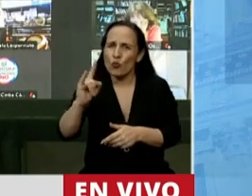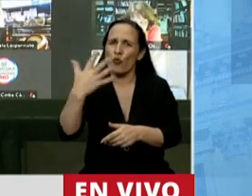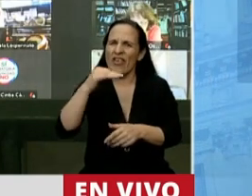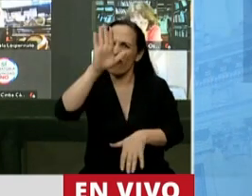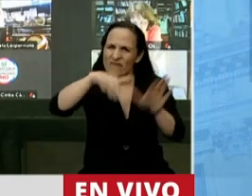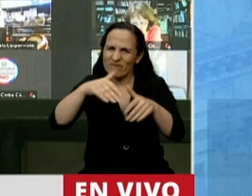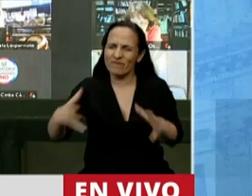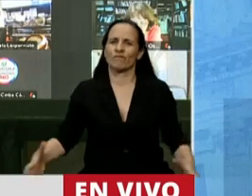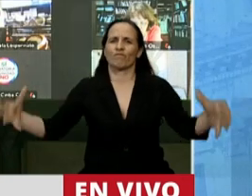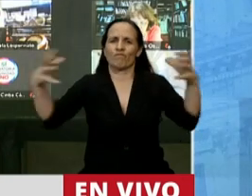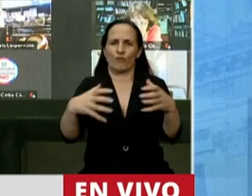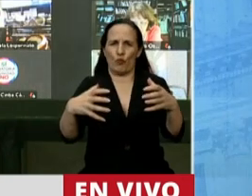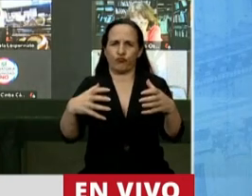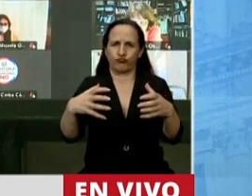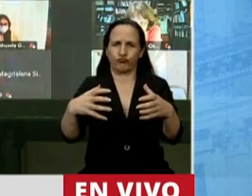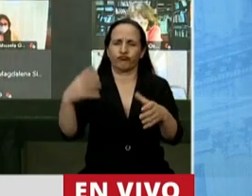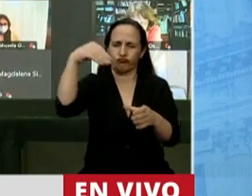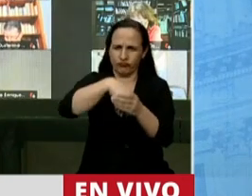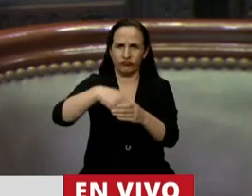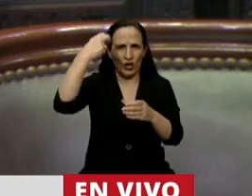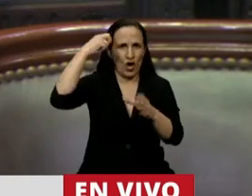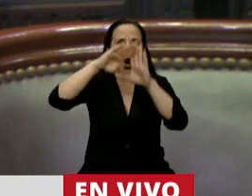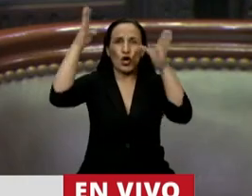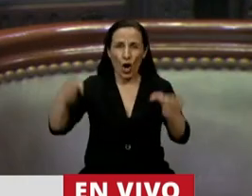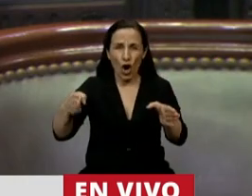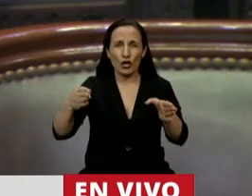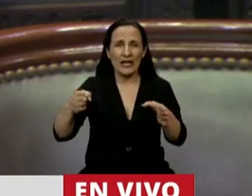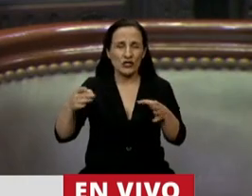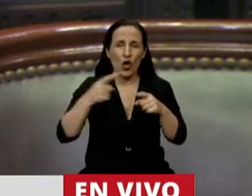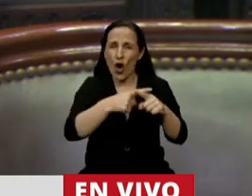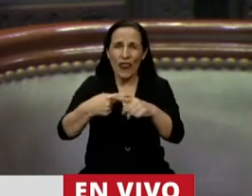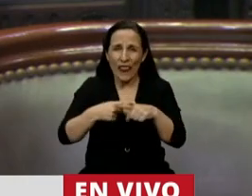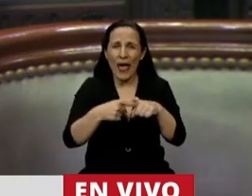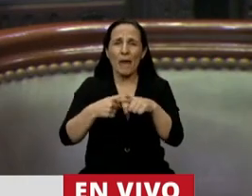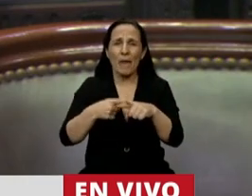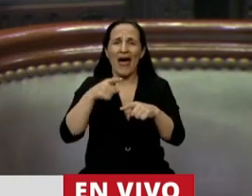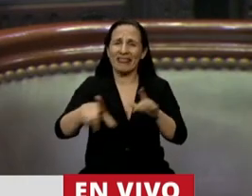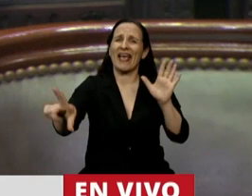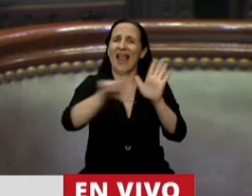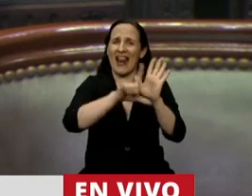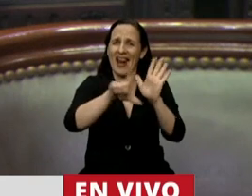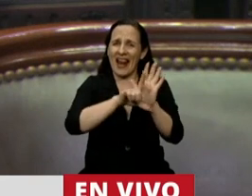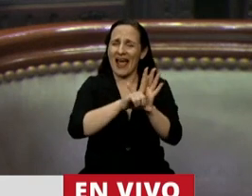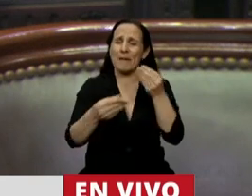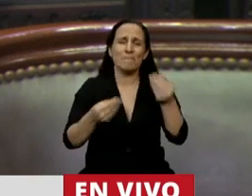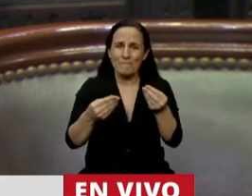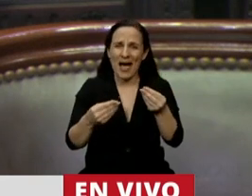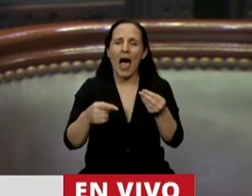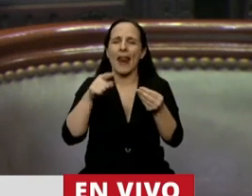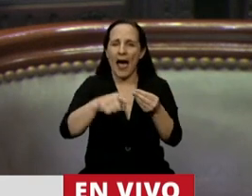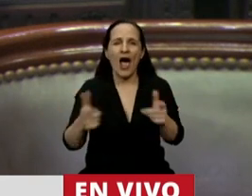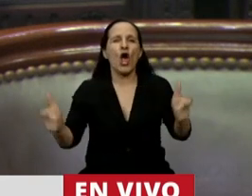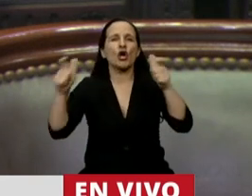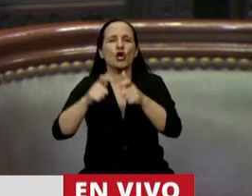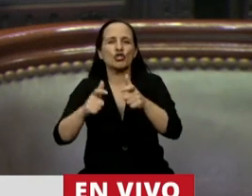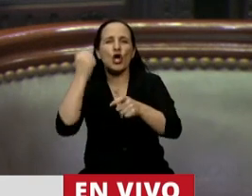que convoque y que podamos discutir en este Congreso de una buena vez por todas una ley que permita construir en la Argentina un Consejo